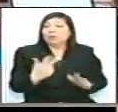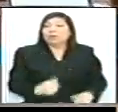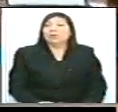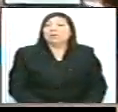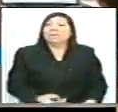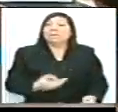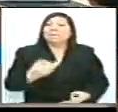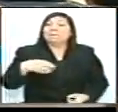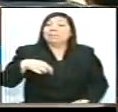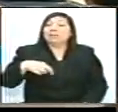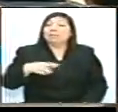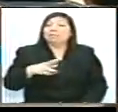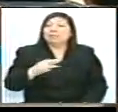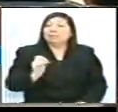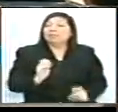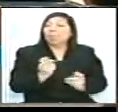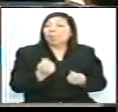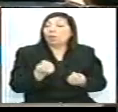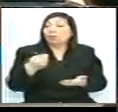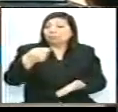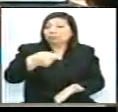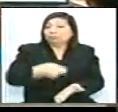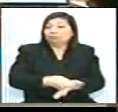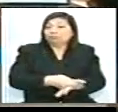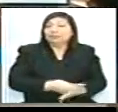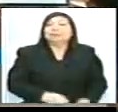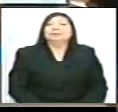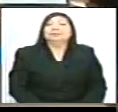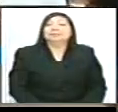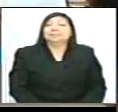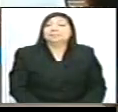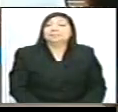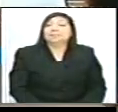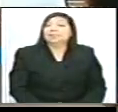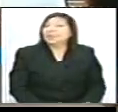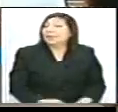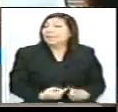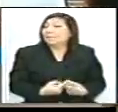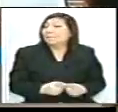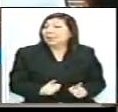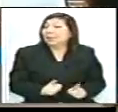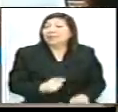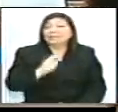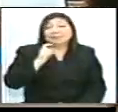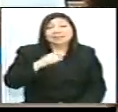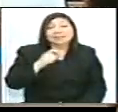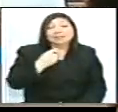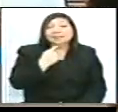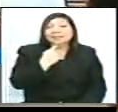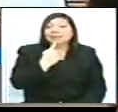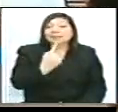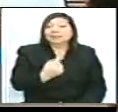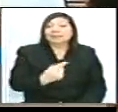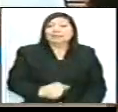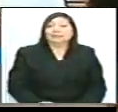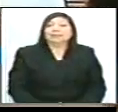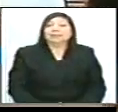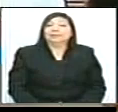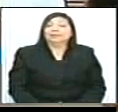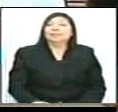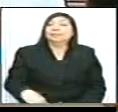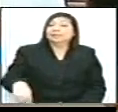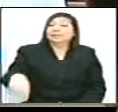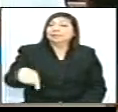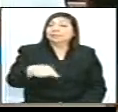del presupuesto que se nos ha asignado. Sin embargo, es necesario recalcar que